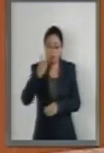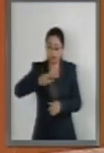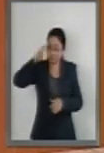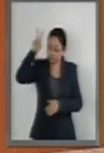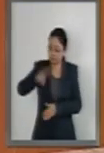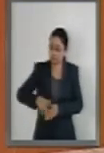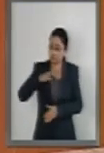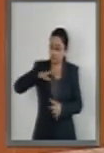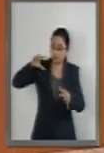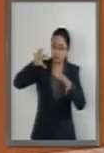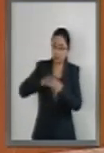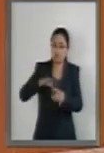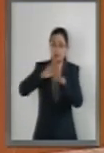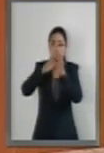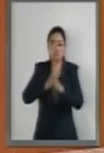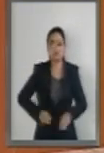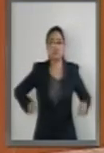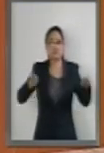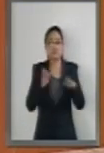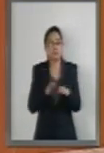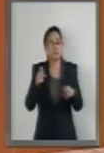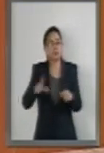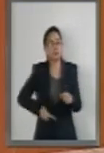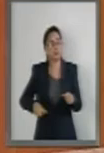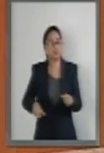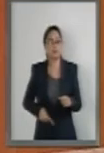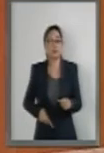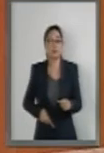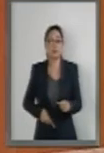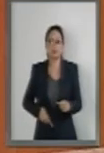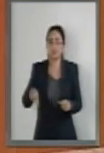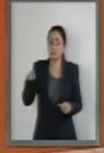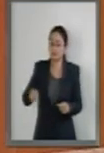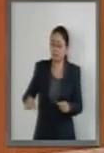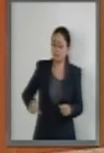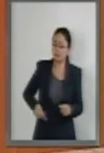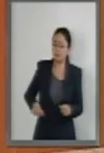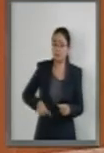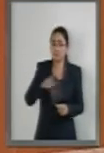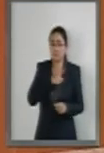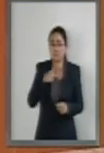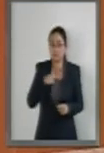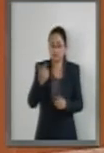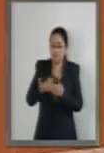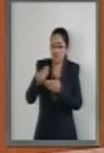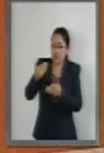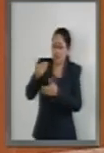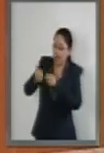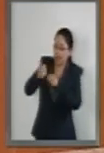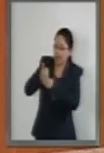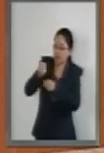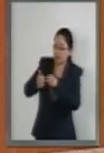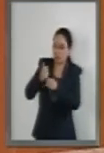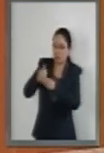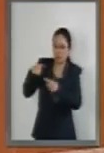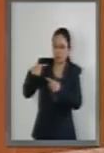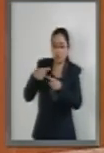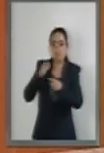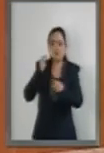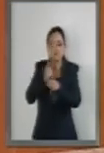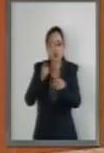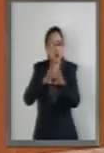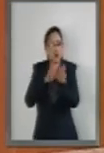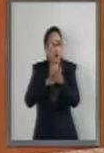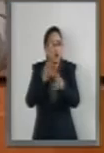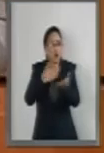función principal del gobierno. Que el gobierno tiene que prever con décadas de anticipación a que llegue el desarrollo